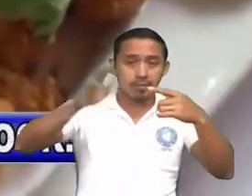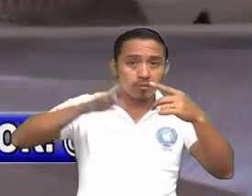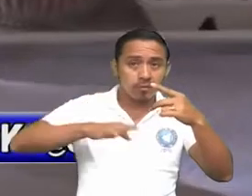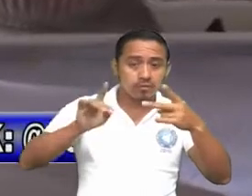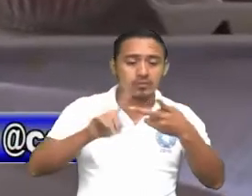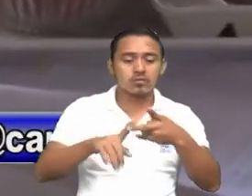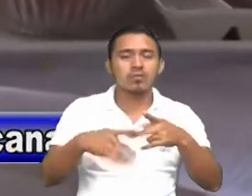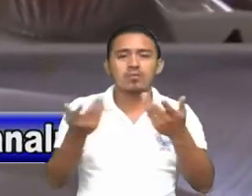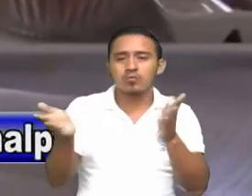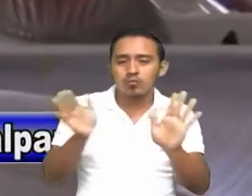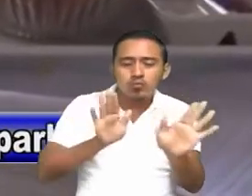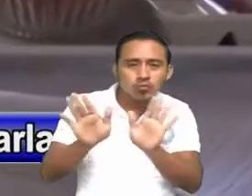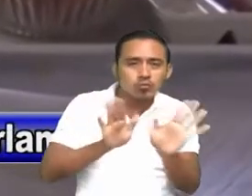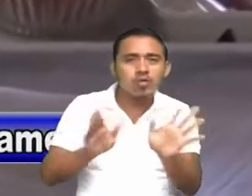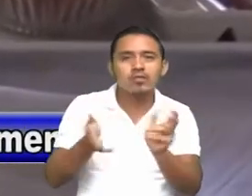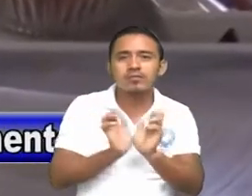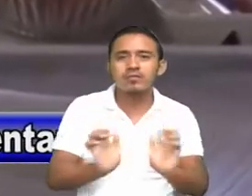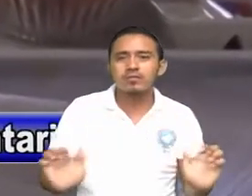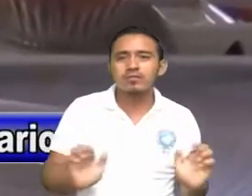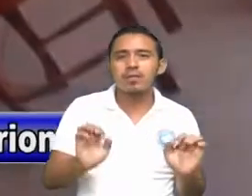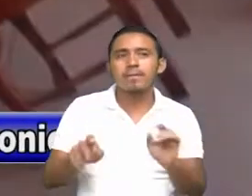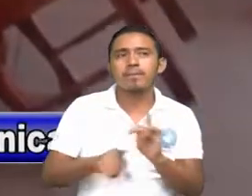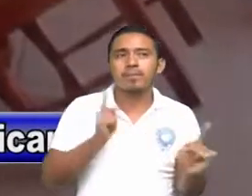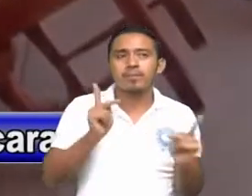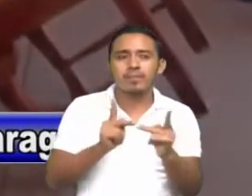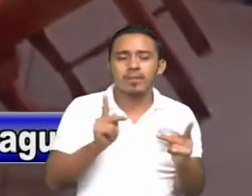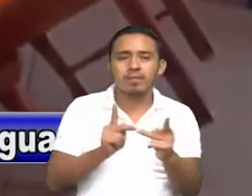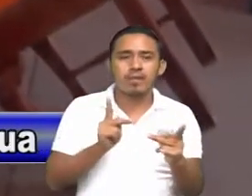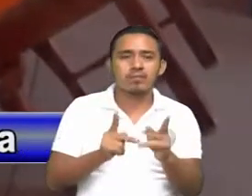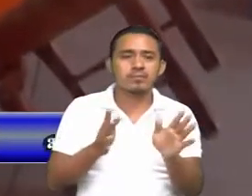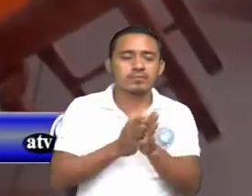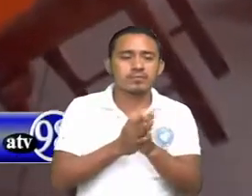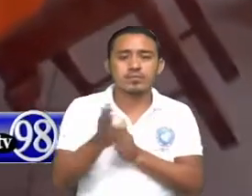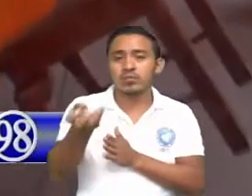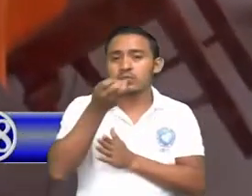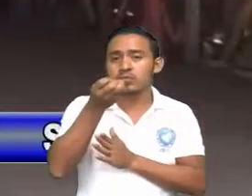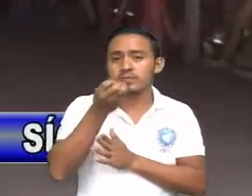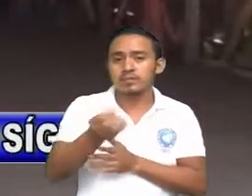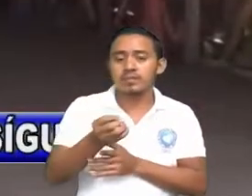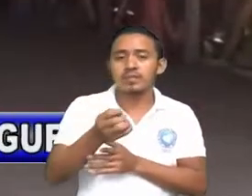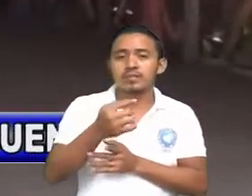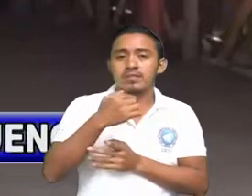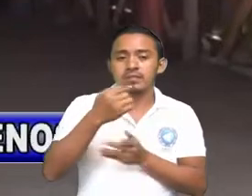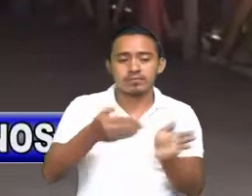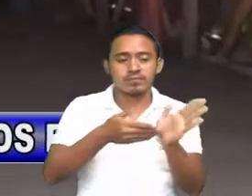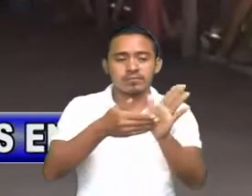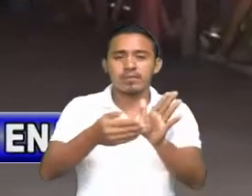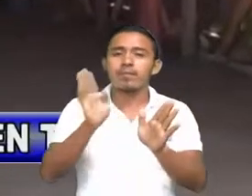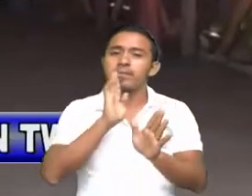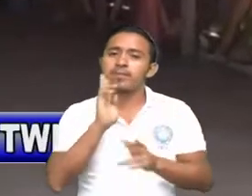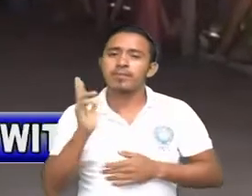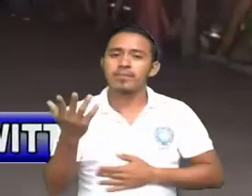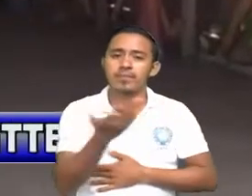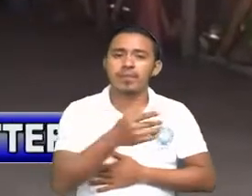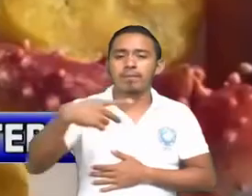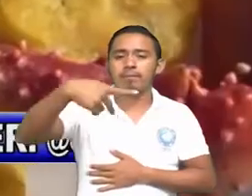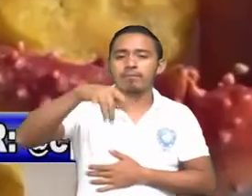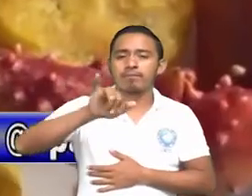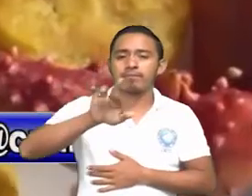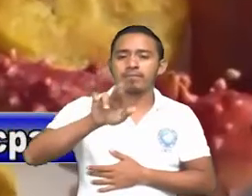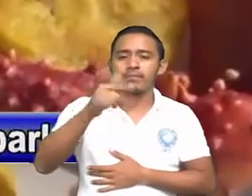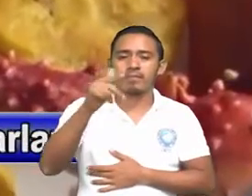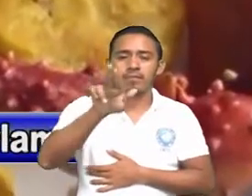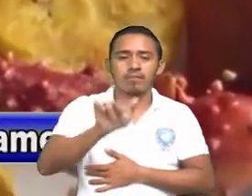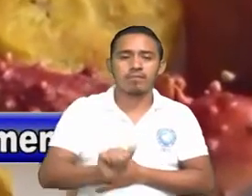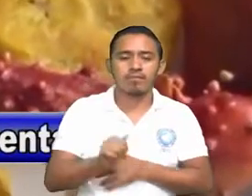los mimados del hogar, acompañados de una excelente atención y exquisitez en los alimentos, es lo que ofrece Bar y Restaurante La Piragua. Servicios